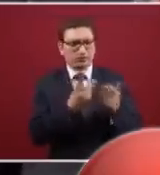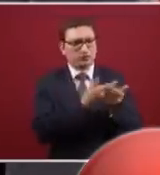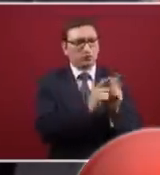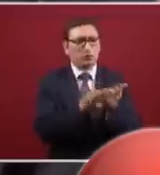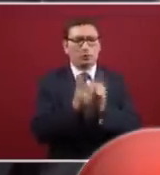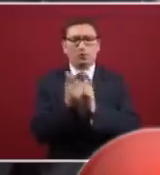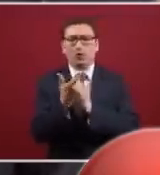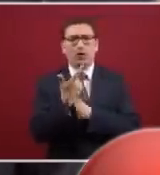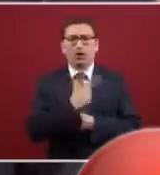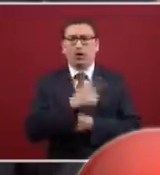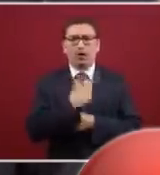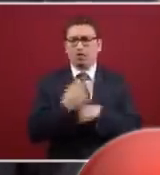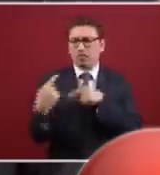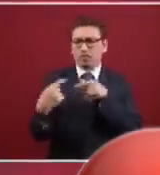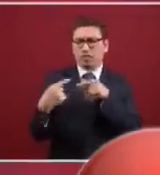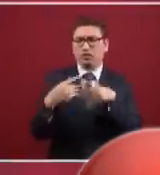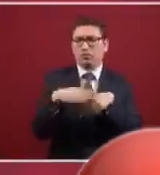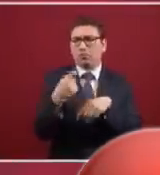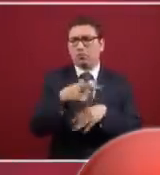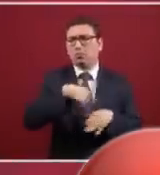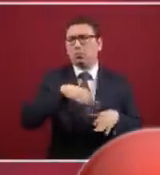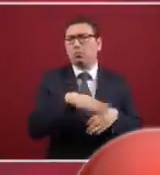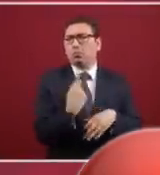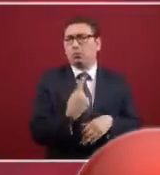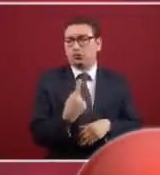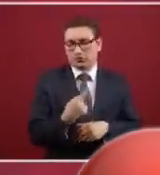resistencia, ¿no?